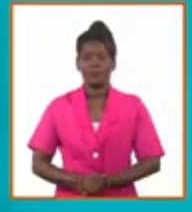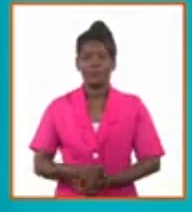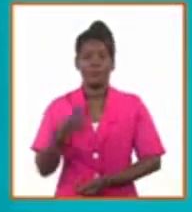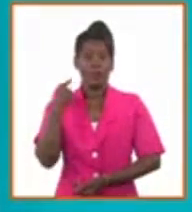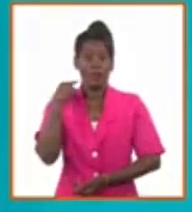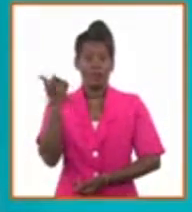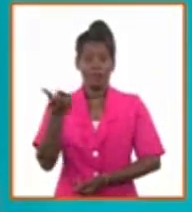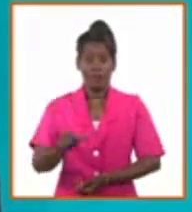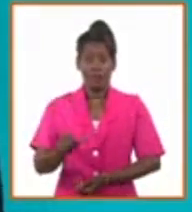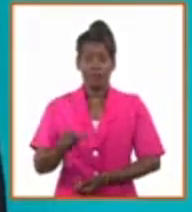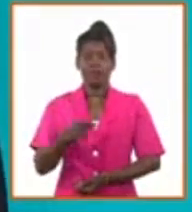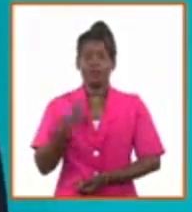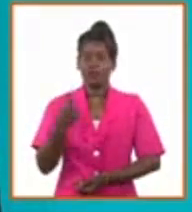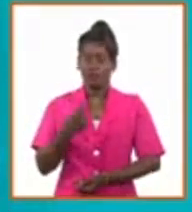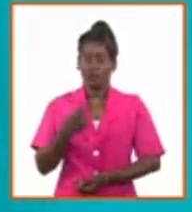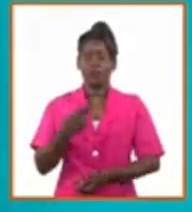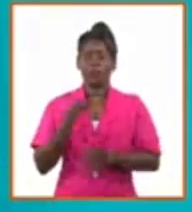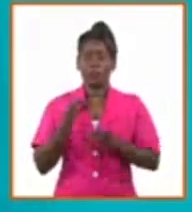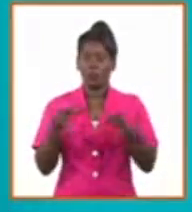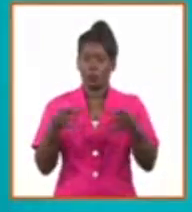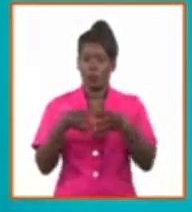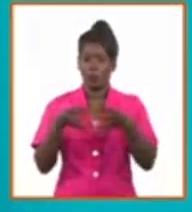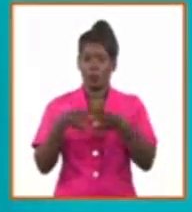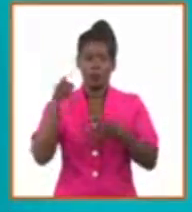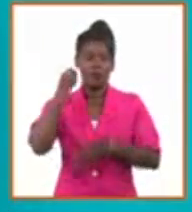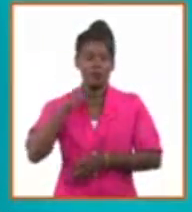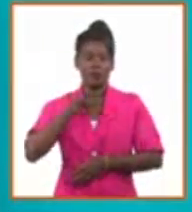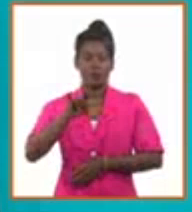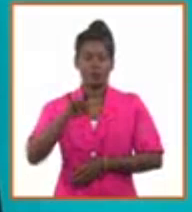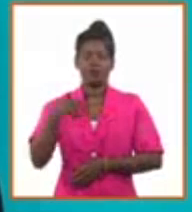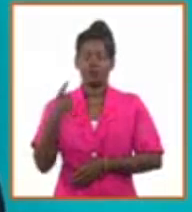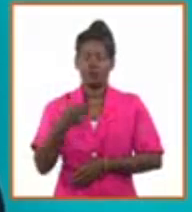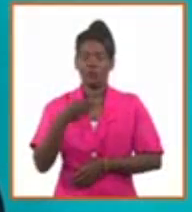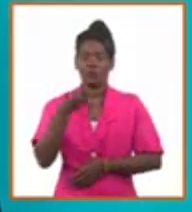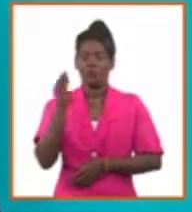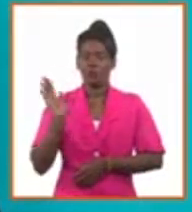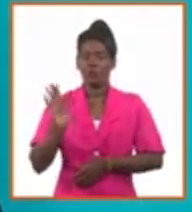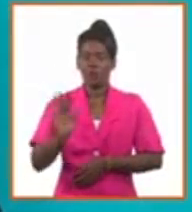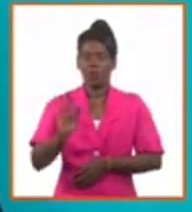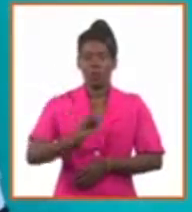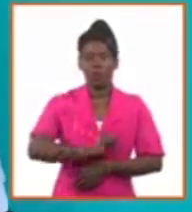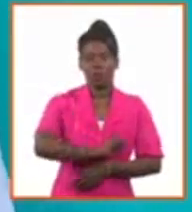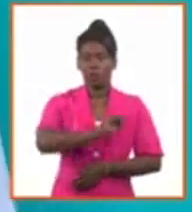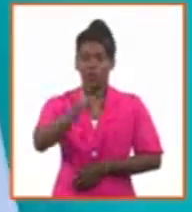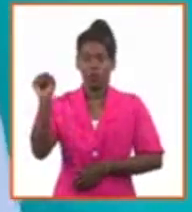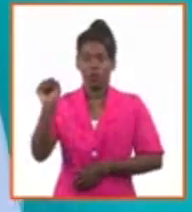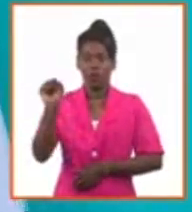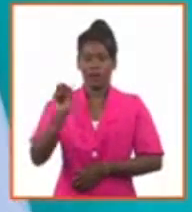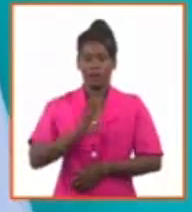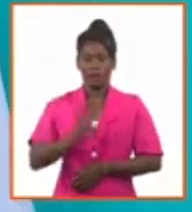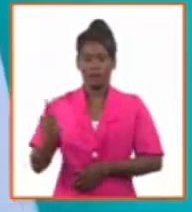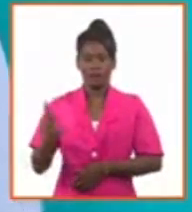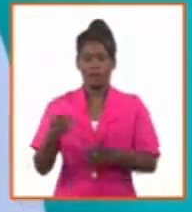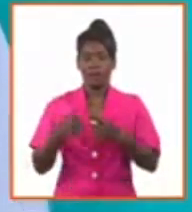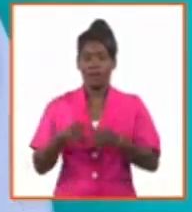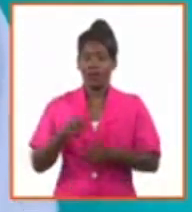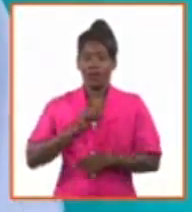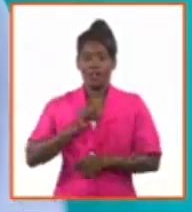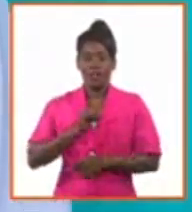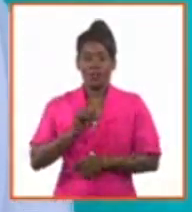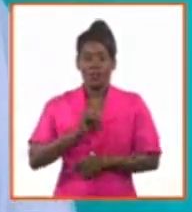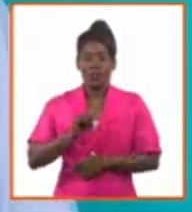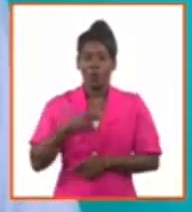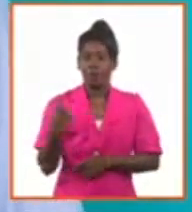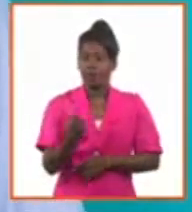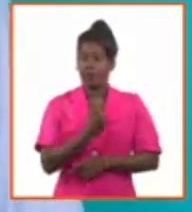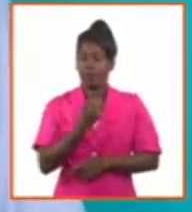Este 10º congreso, la FEU viene revolucionando. Eso es lo que quiero para mi FEU, una revolución, que los jóvenes se parezcan cada vez más a los tiempos que les